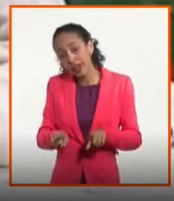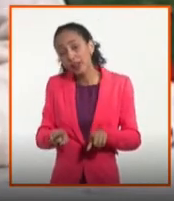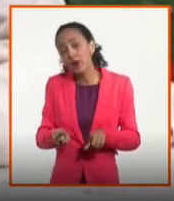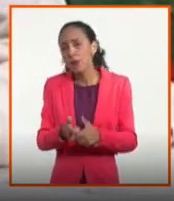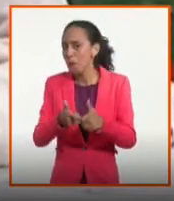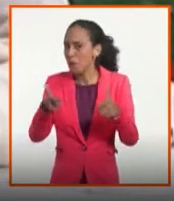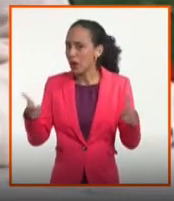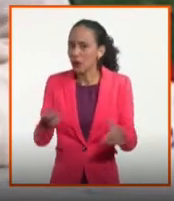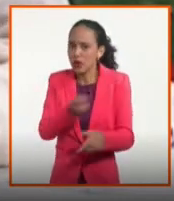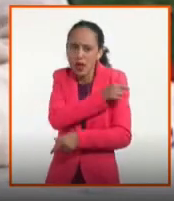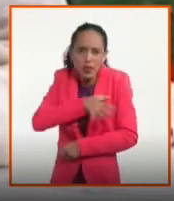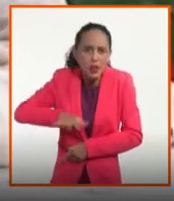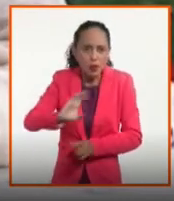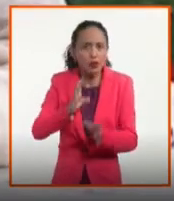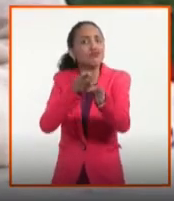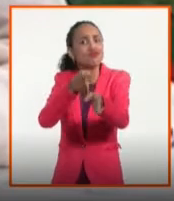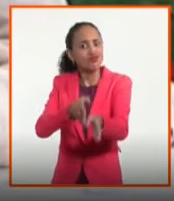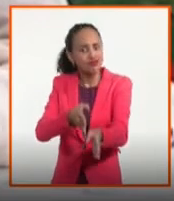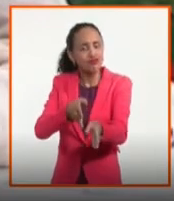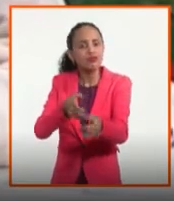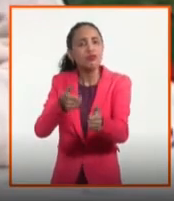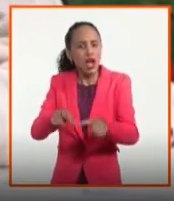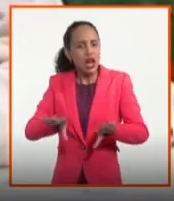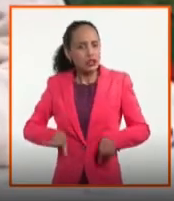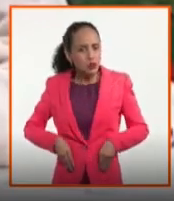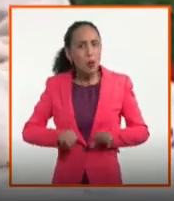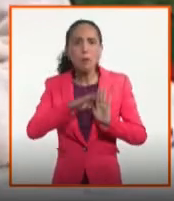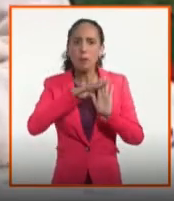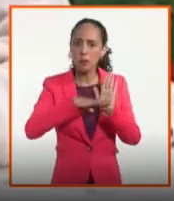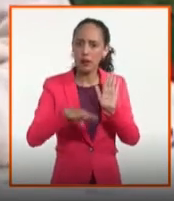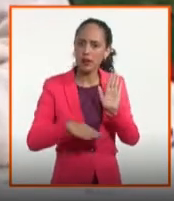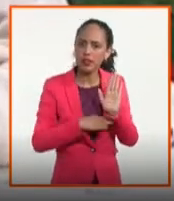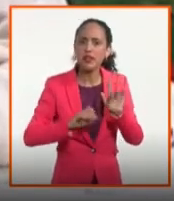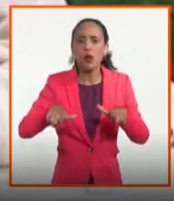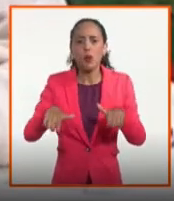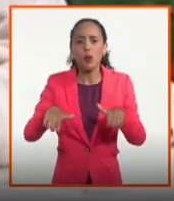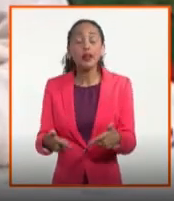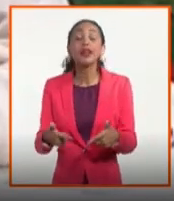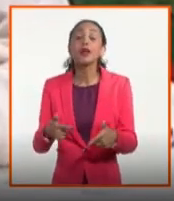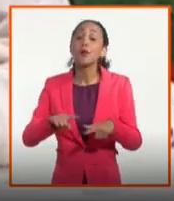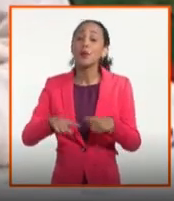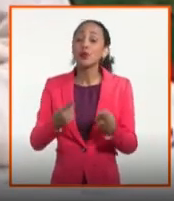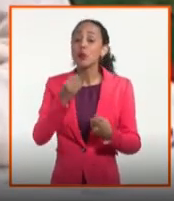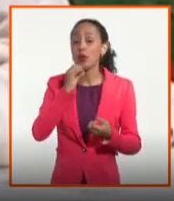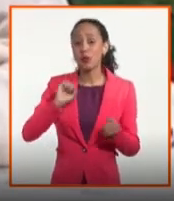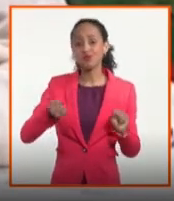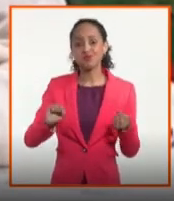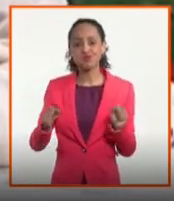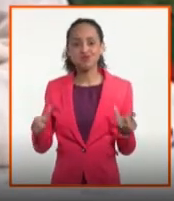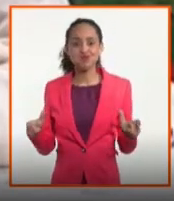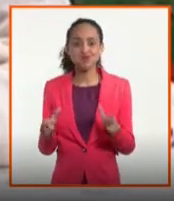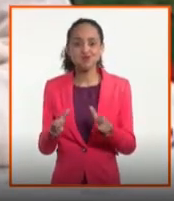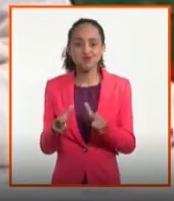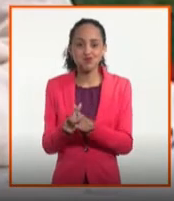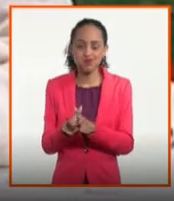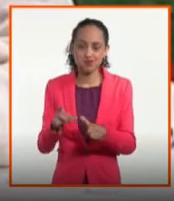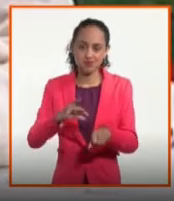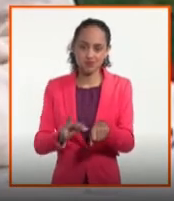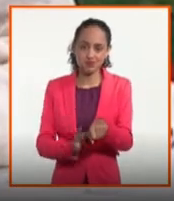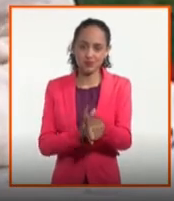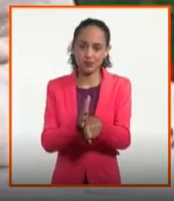los asumió los admitió y y eso hizo posible también randy que la pandemia haya sido lo menos